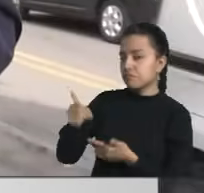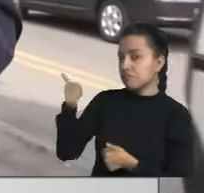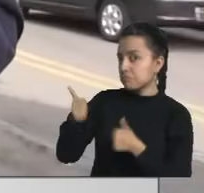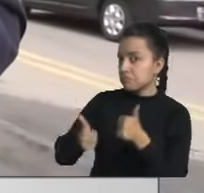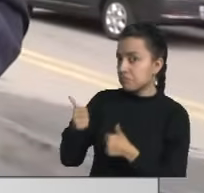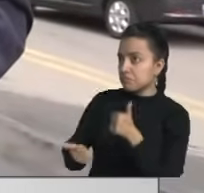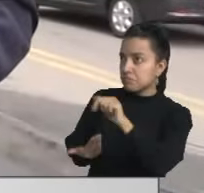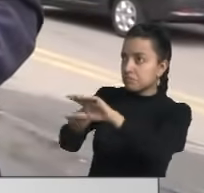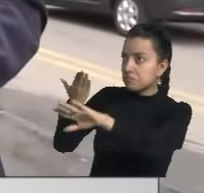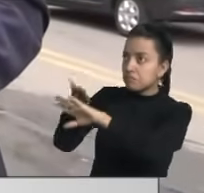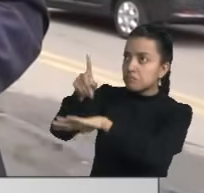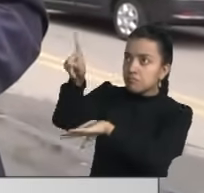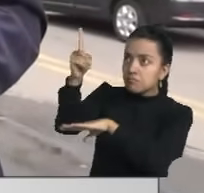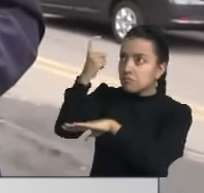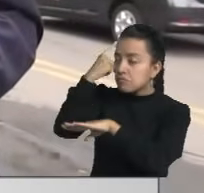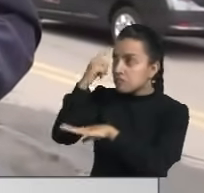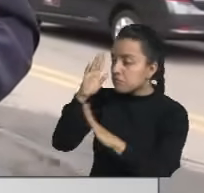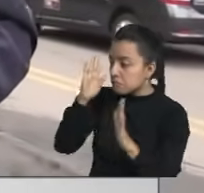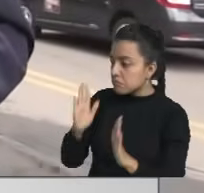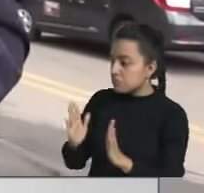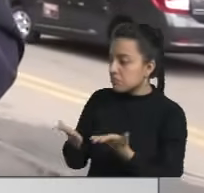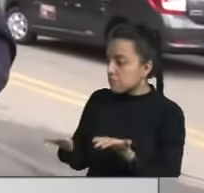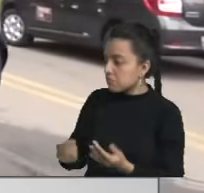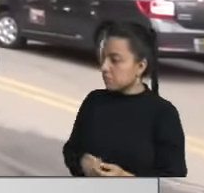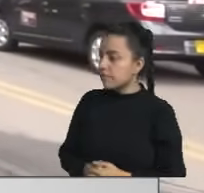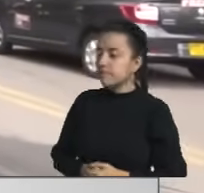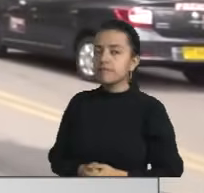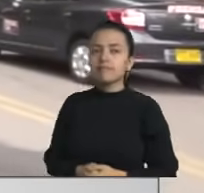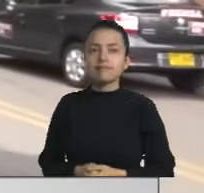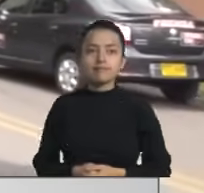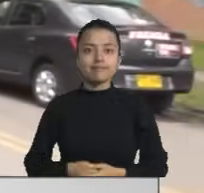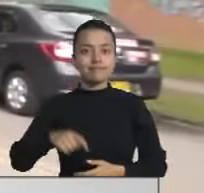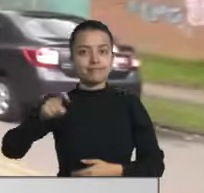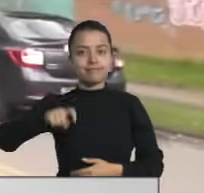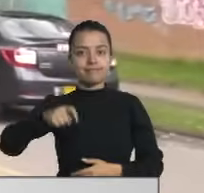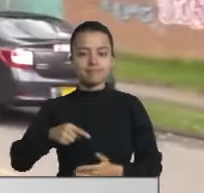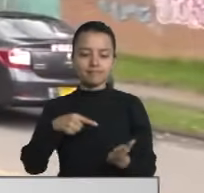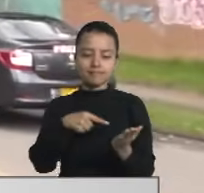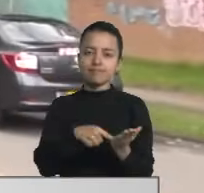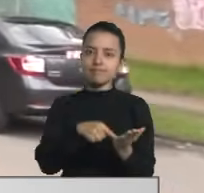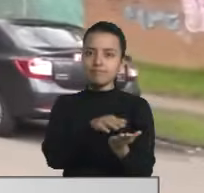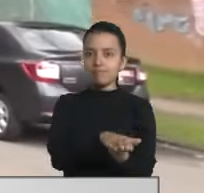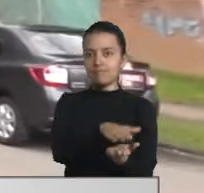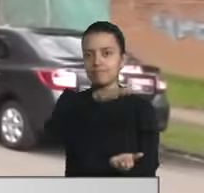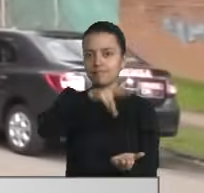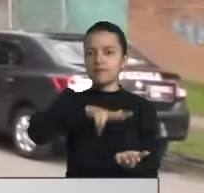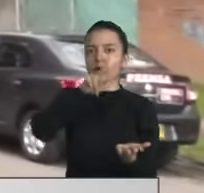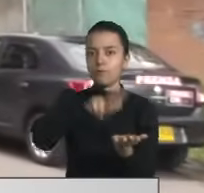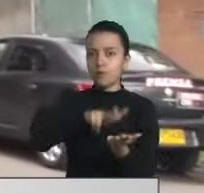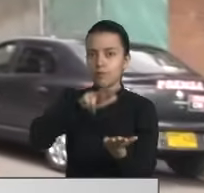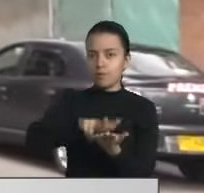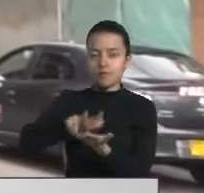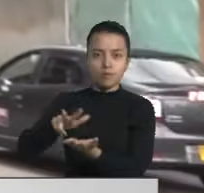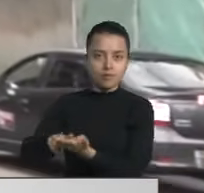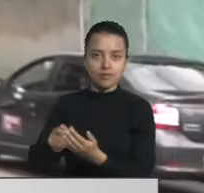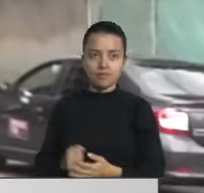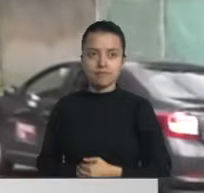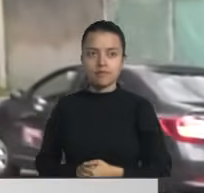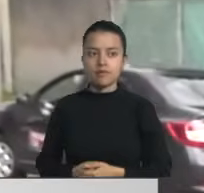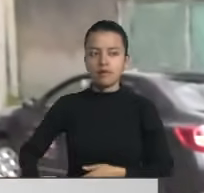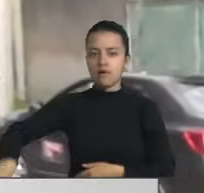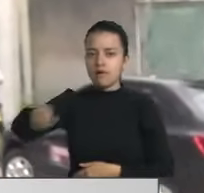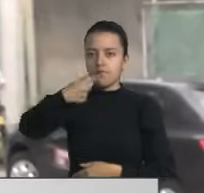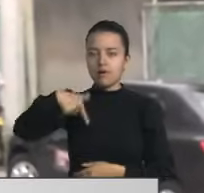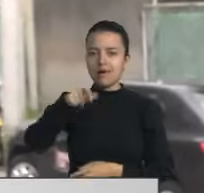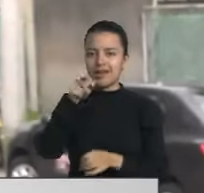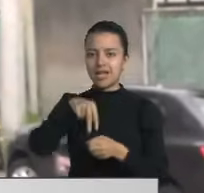plantear al Gobierno Nacional para pues tratar de mermar esta situación? Necesitamos que salgan las licencias y que la ciudadanía no pueda utilizar trucos y